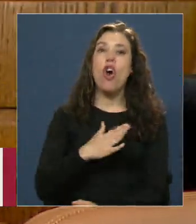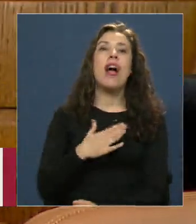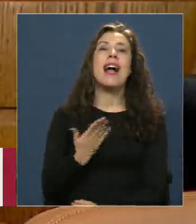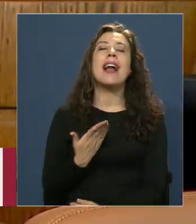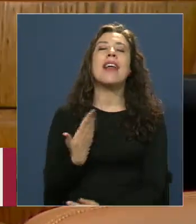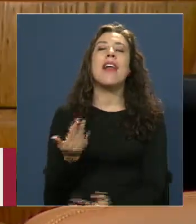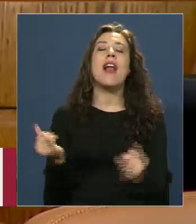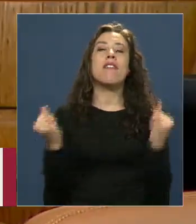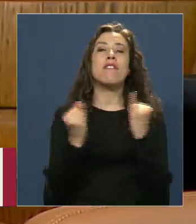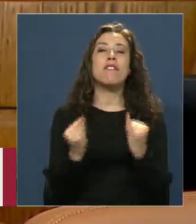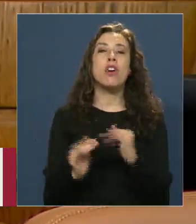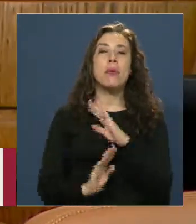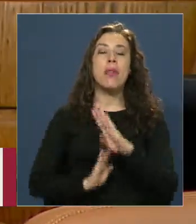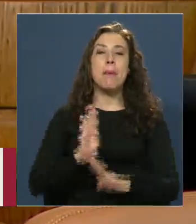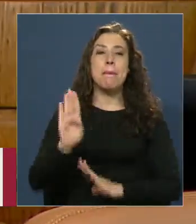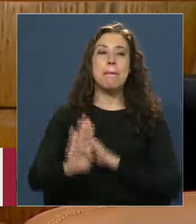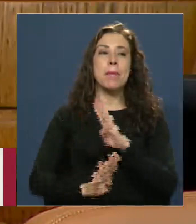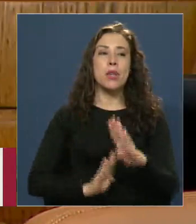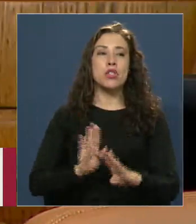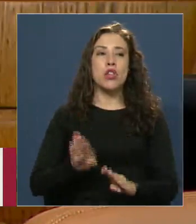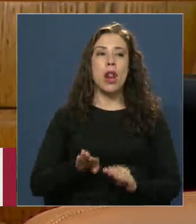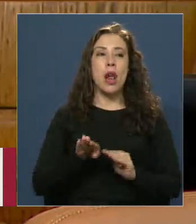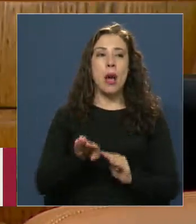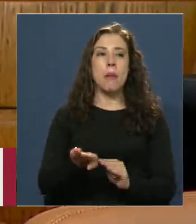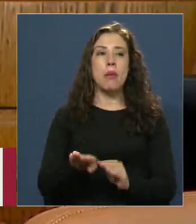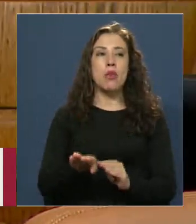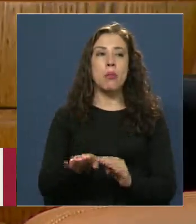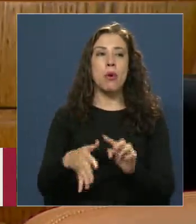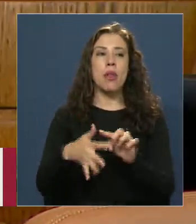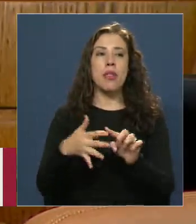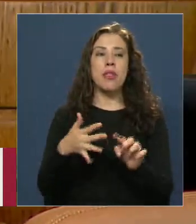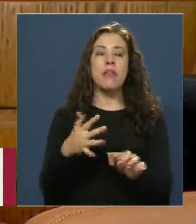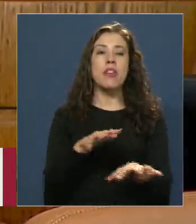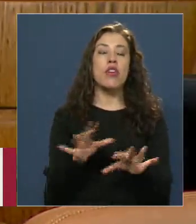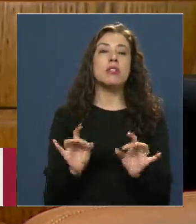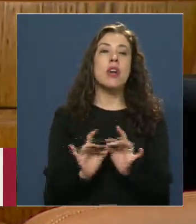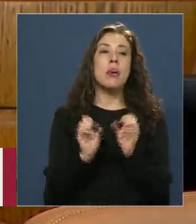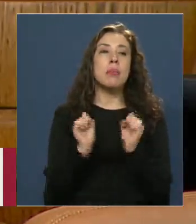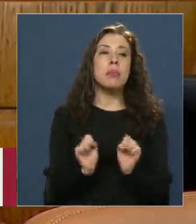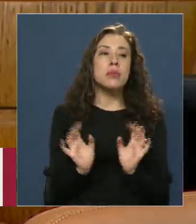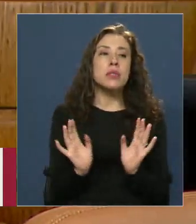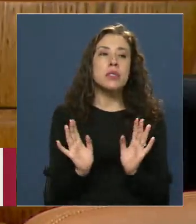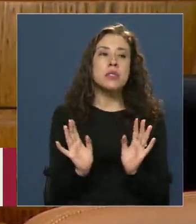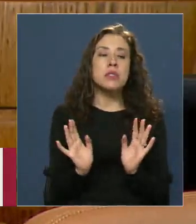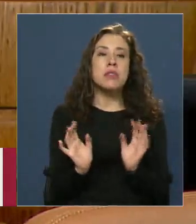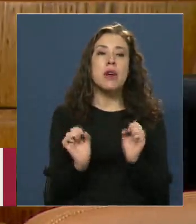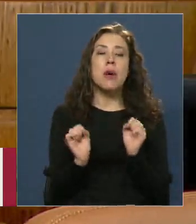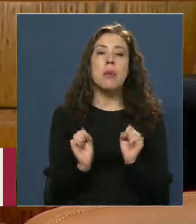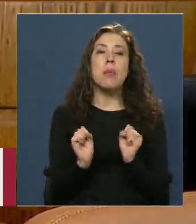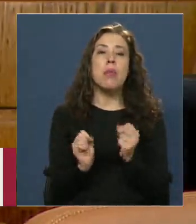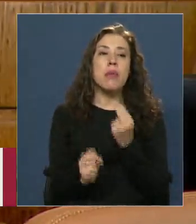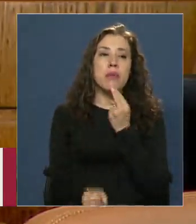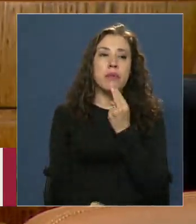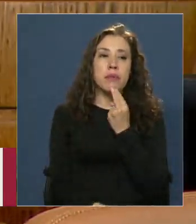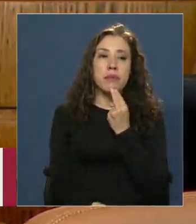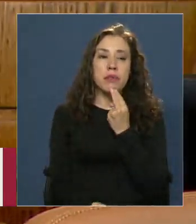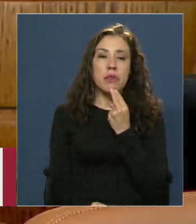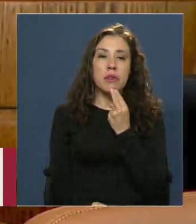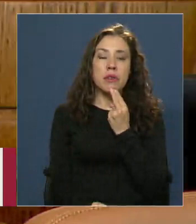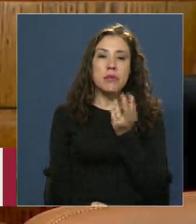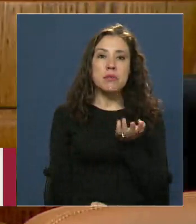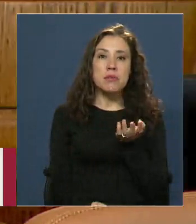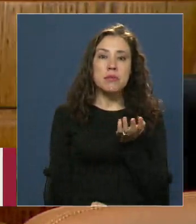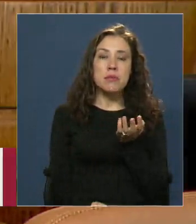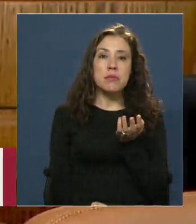otorgar mecanismos de protección y apoyo ante un conjunto de eventualidades inesperadas que puedan enfrentar y llevarlos a